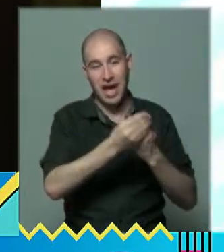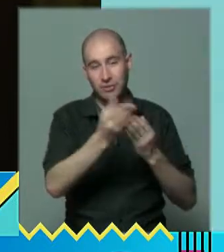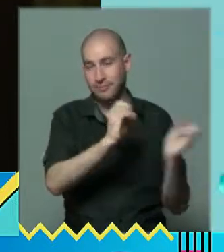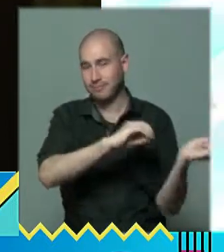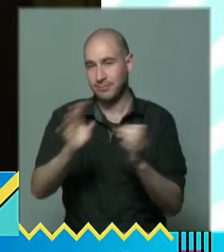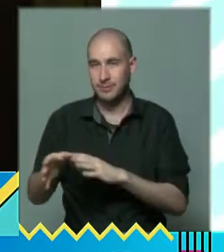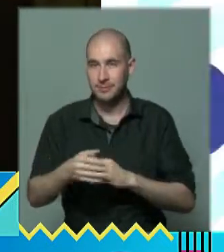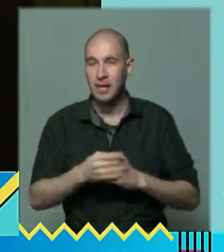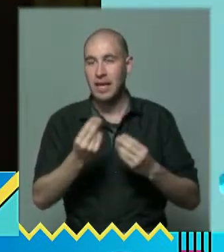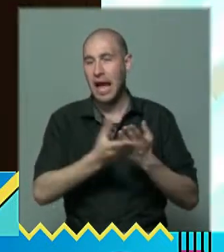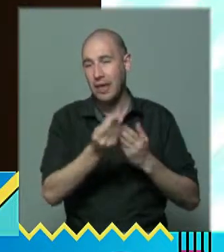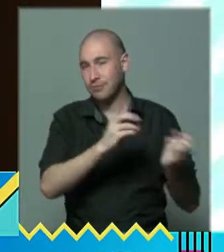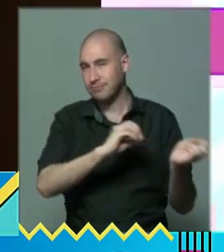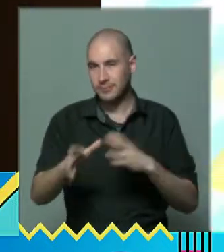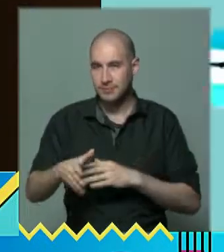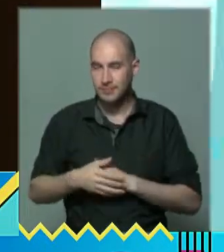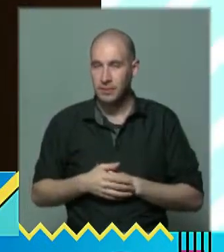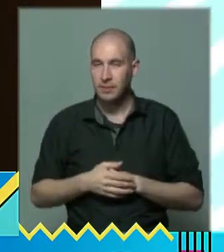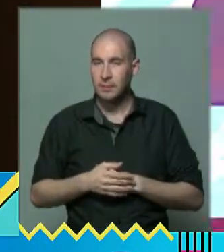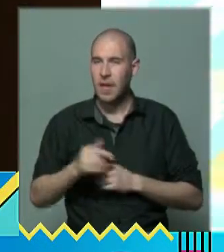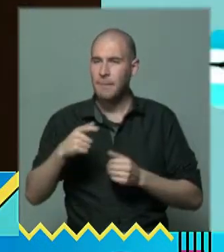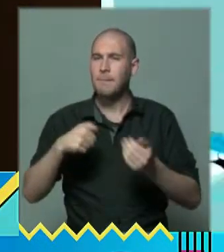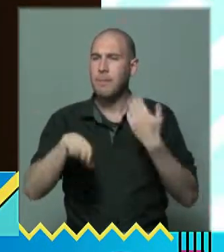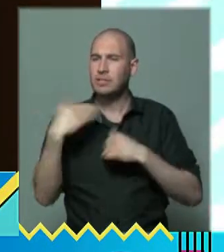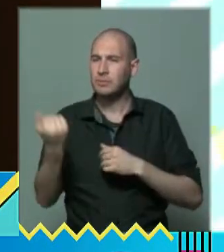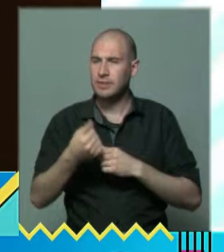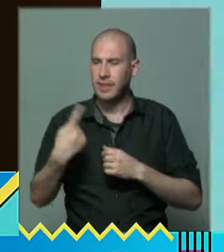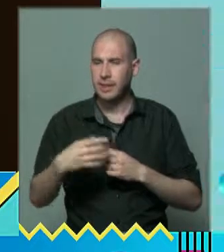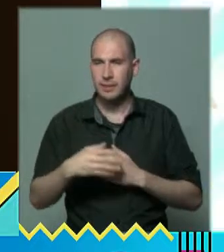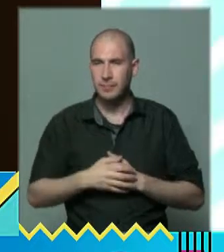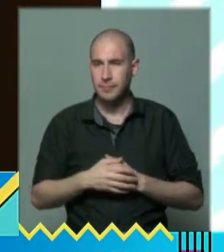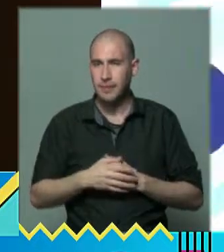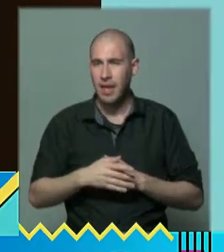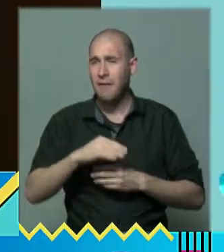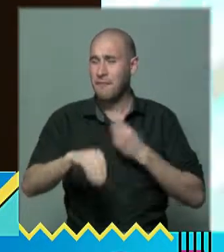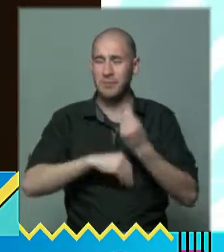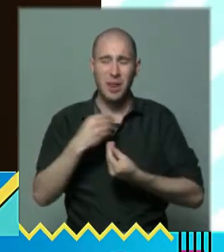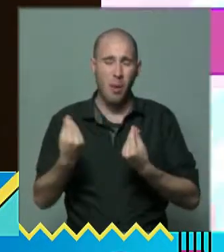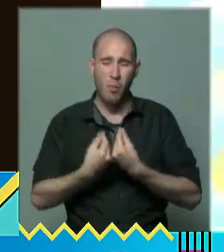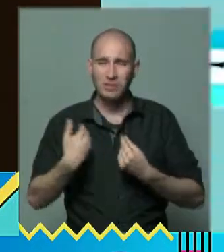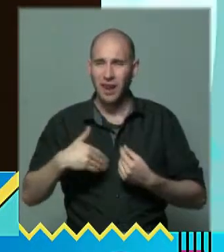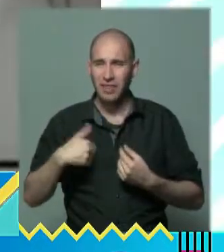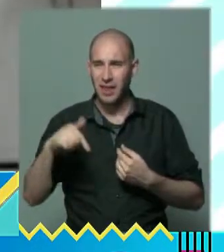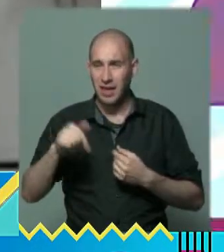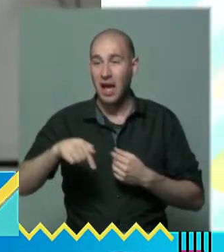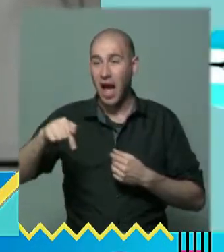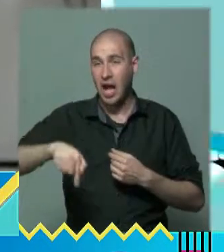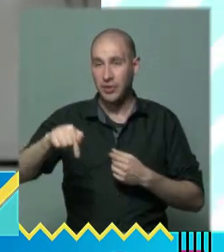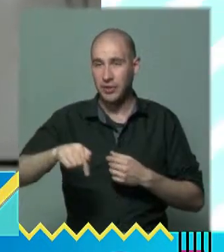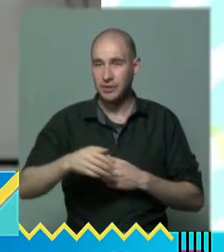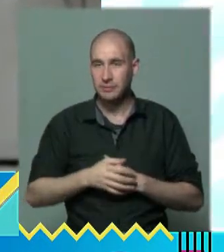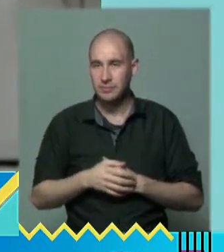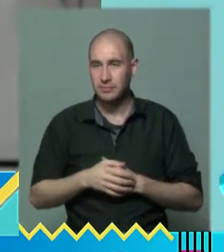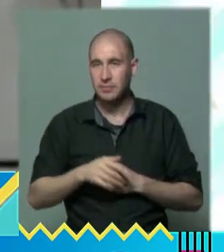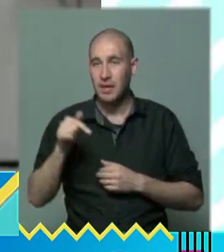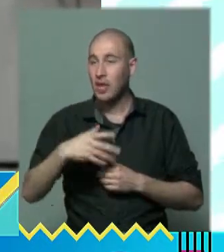cierto?, ese costo. Ahora, lo más importante es que hay millones de familias en la Argentina que hoy no